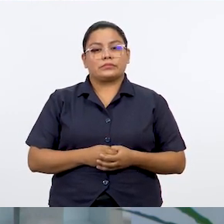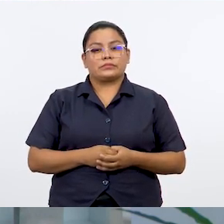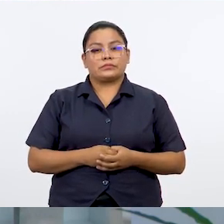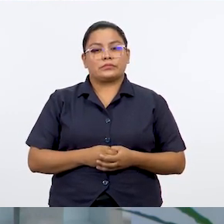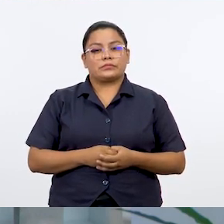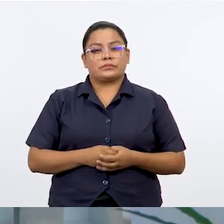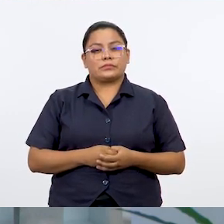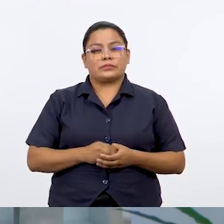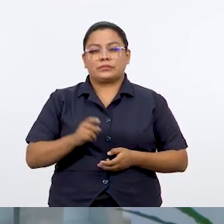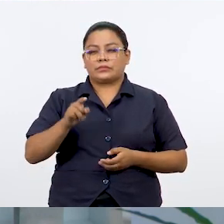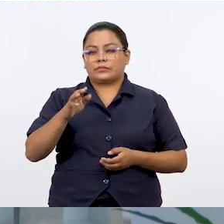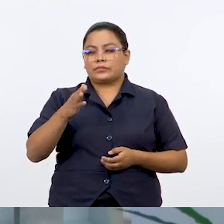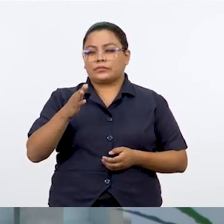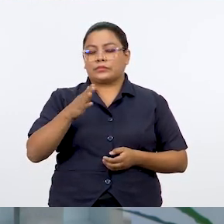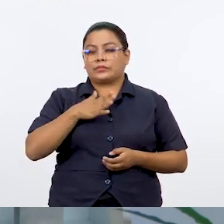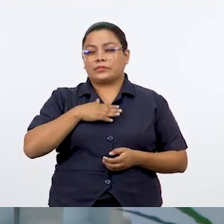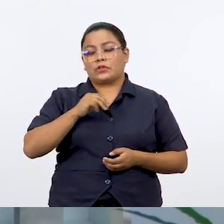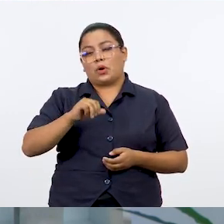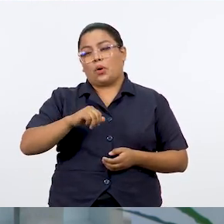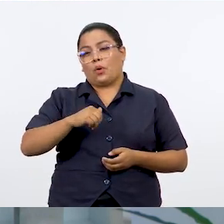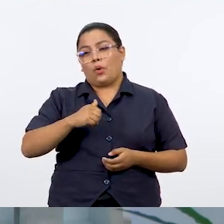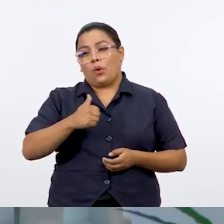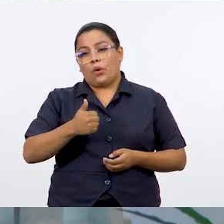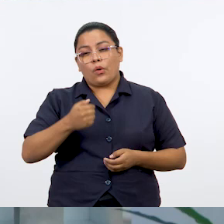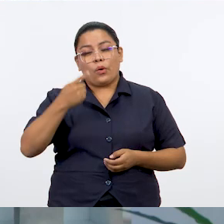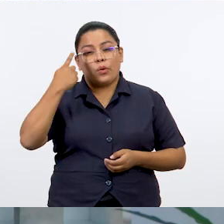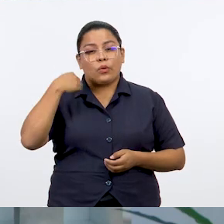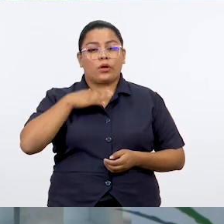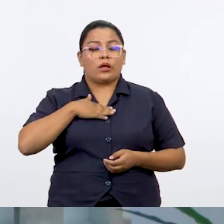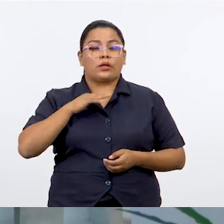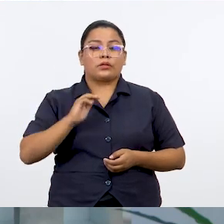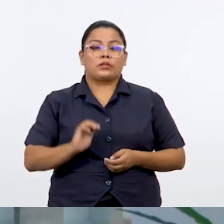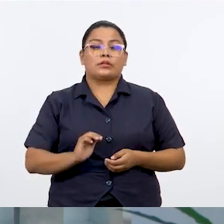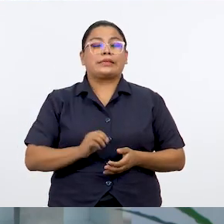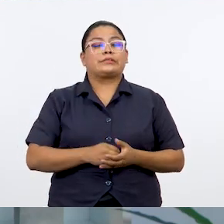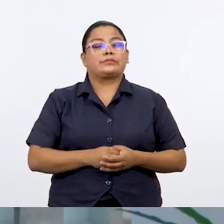por aquí tendría para el segundo,